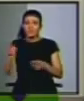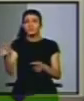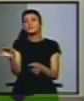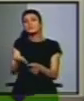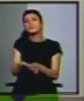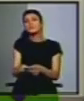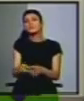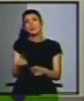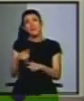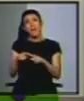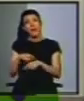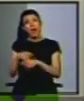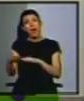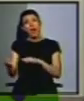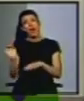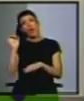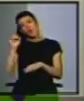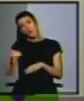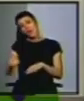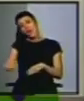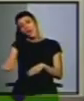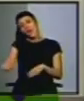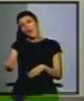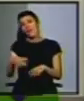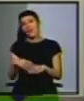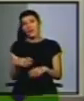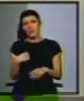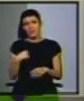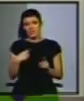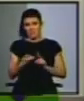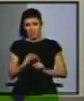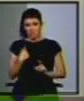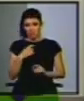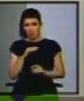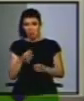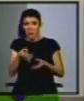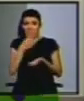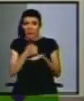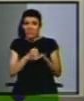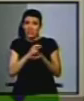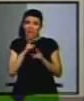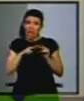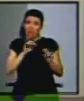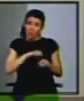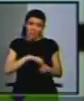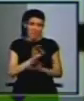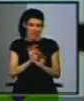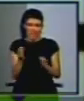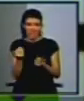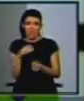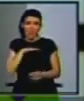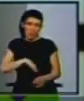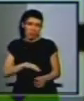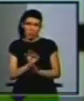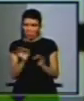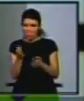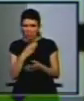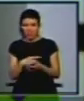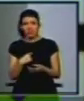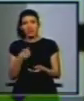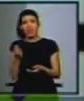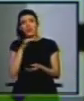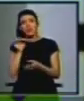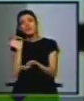Y a la media hora ya estaba durmiendo. Y tremendamente dormía, mi señora no tomaba pastillas para dormir. Mi señora no sufre de depresión, no toma pastillas para depresión. ¿Cuántas veces hizo